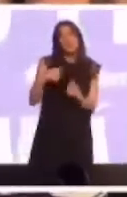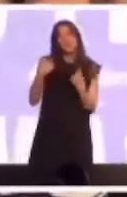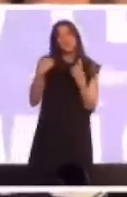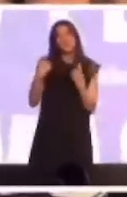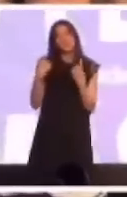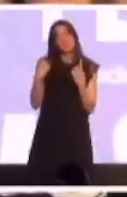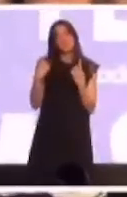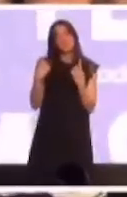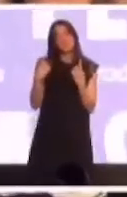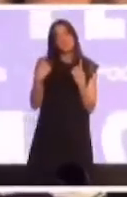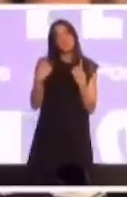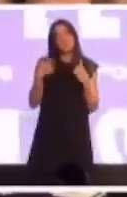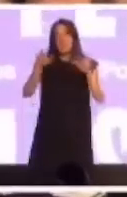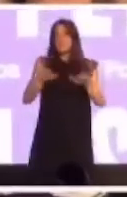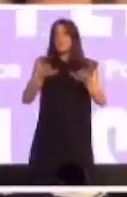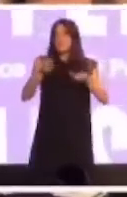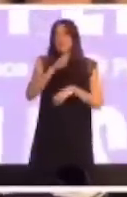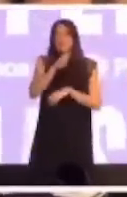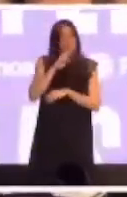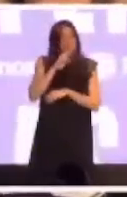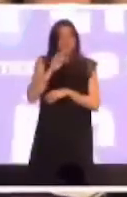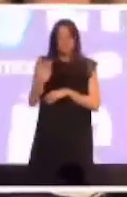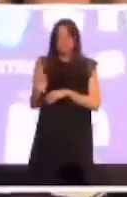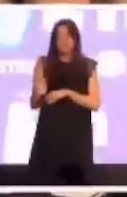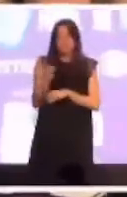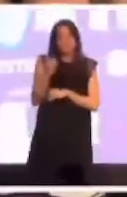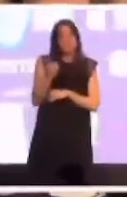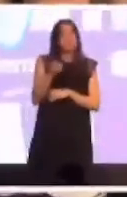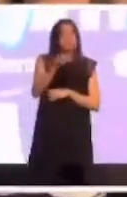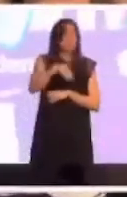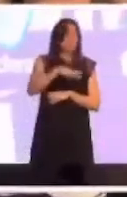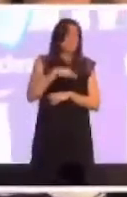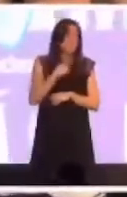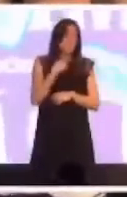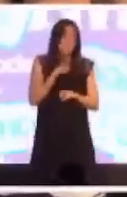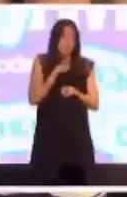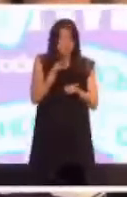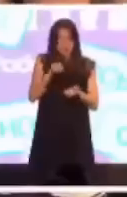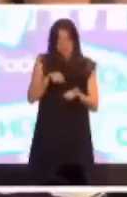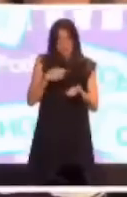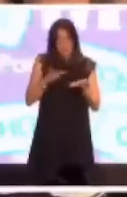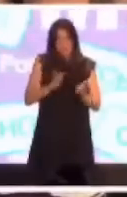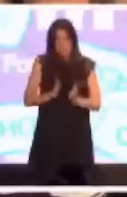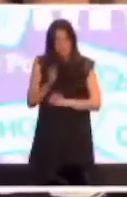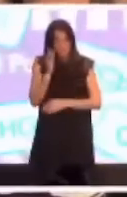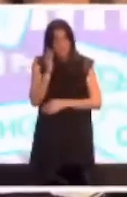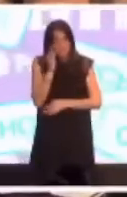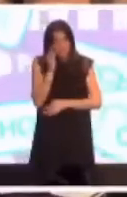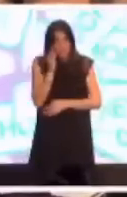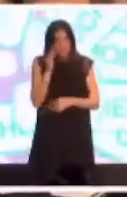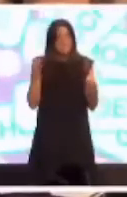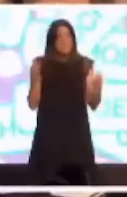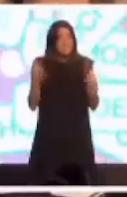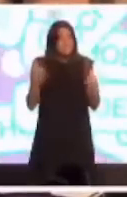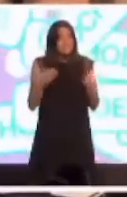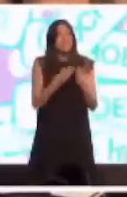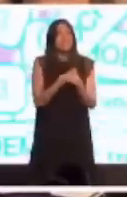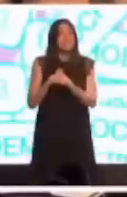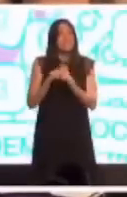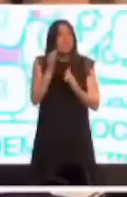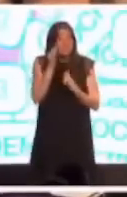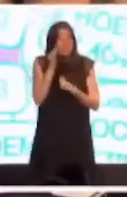enseñado la lección más valiosa que nosotras les podemos transmitir también a nuestras hijas y es que juntas